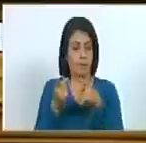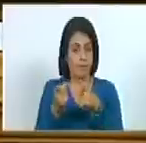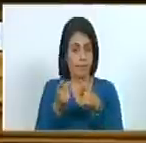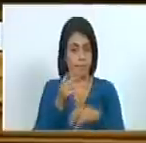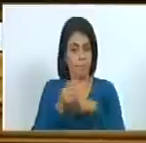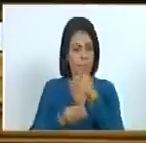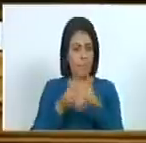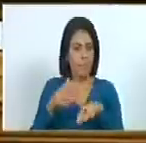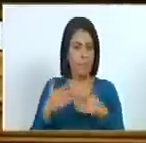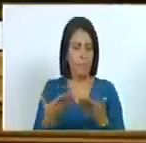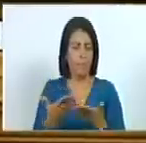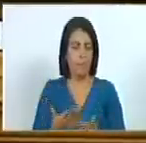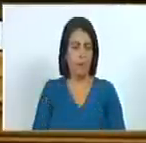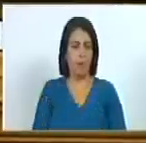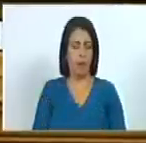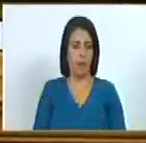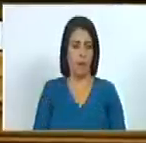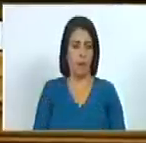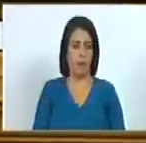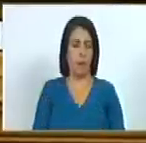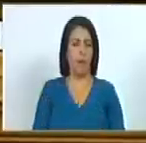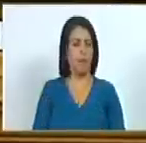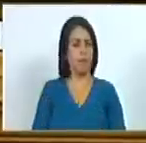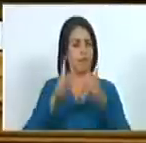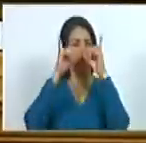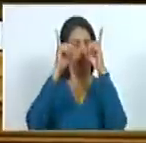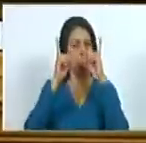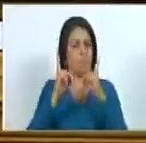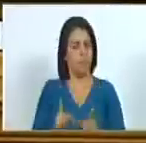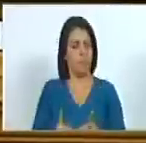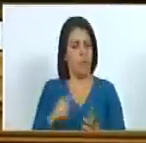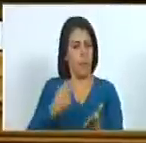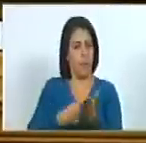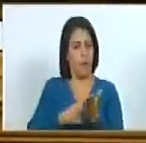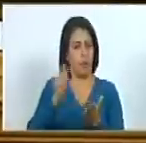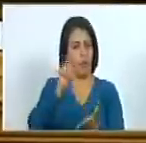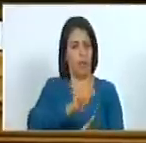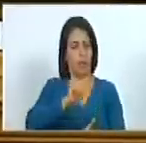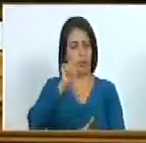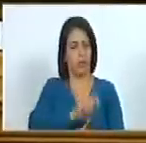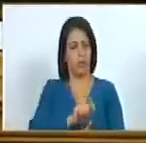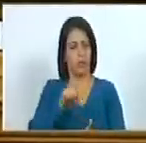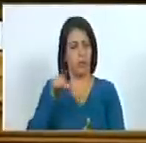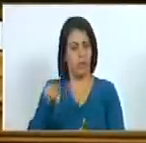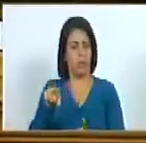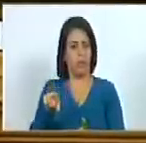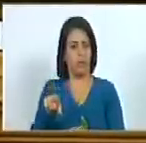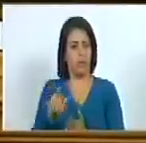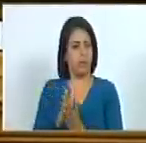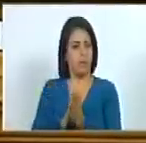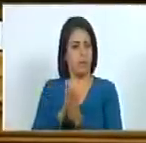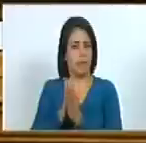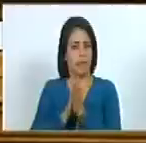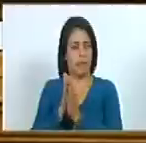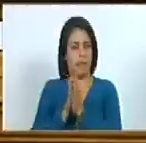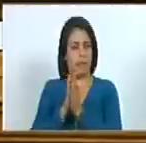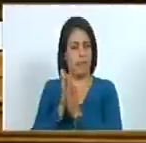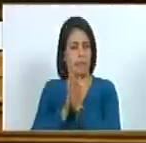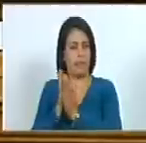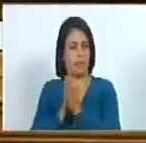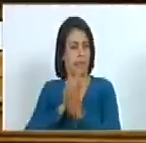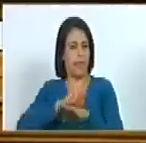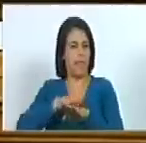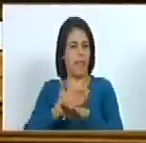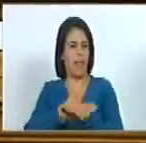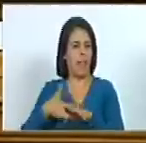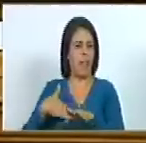que lo que se decidiera en materia salarial, ellos se frotaban las manos, porque lo que